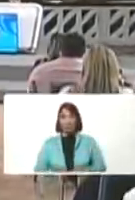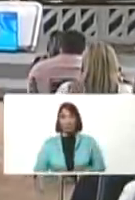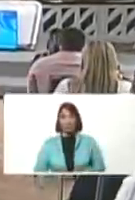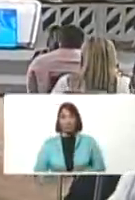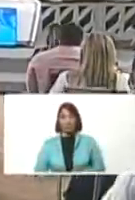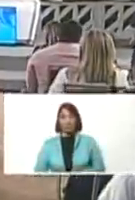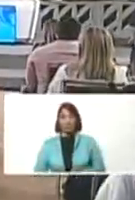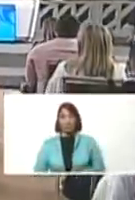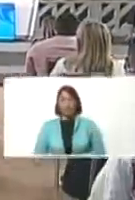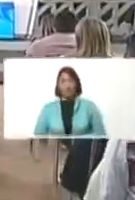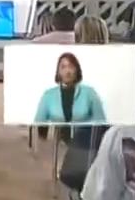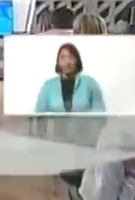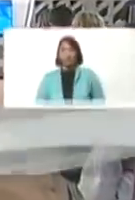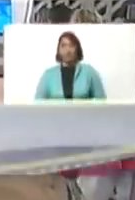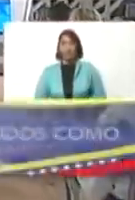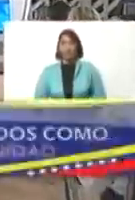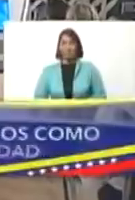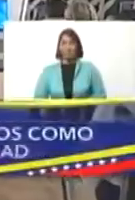En La Guaira.